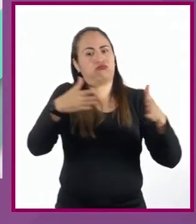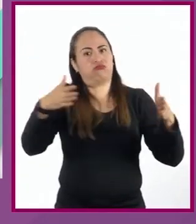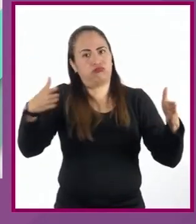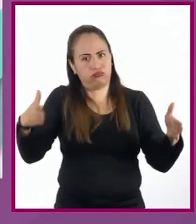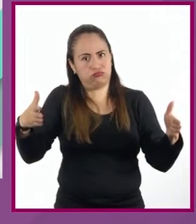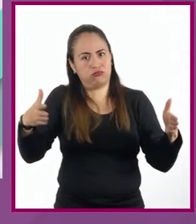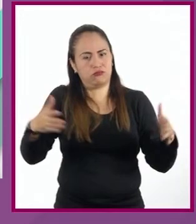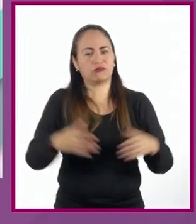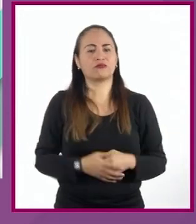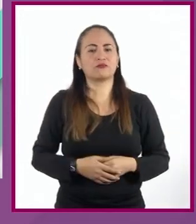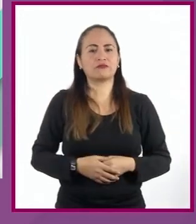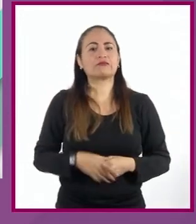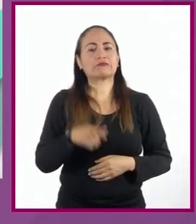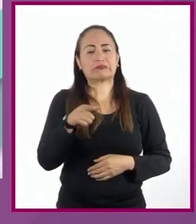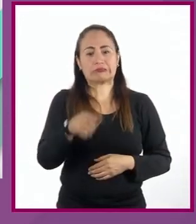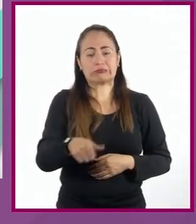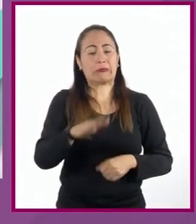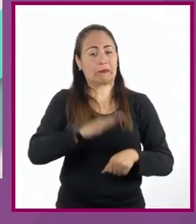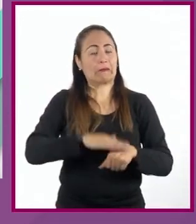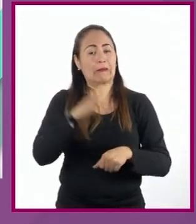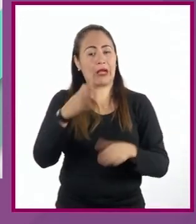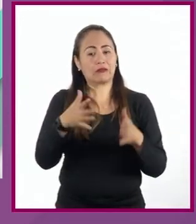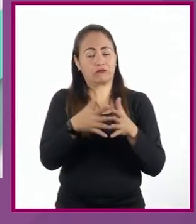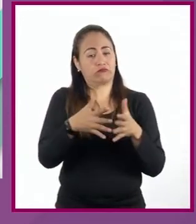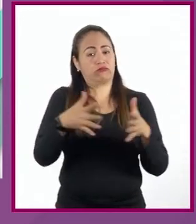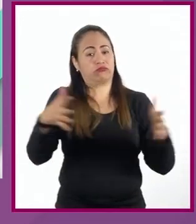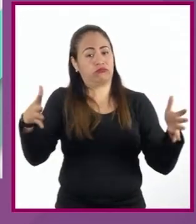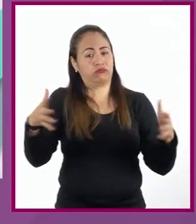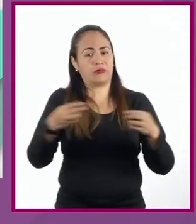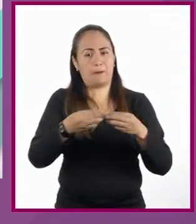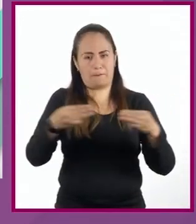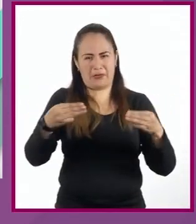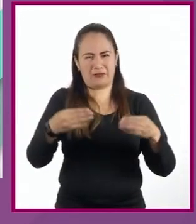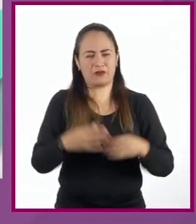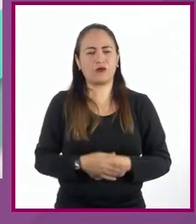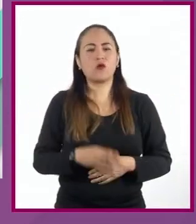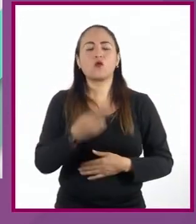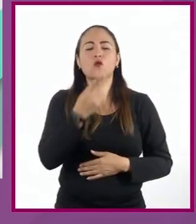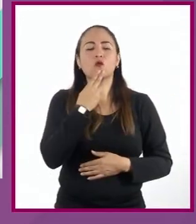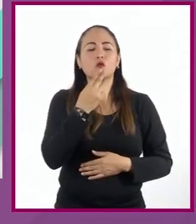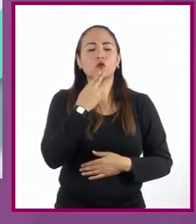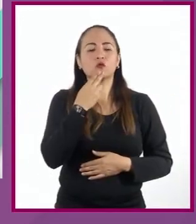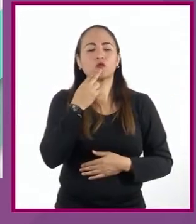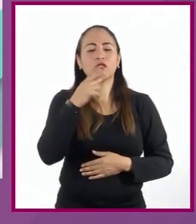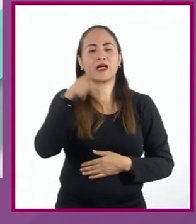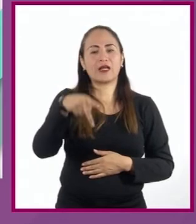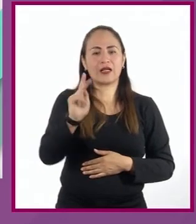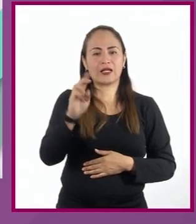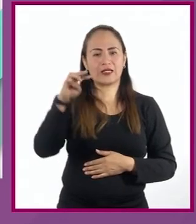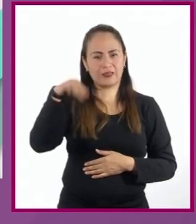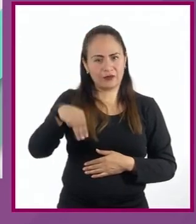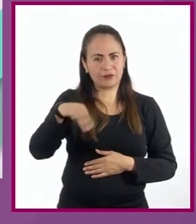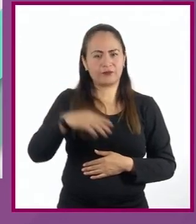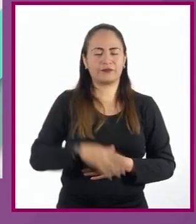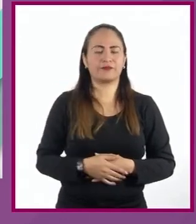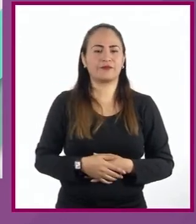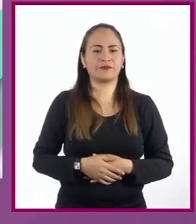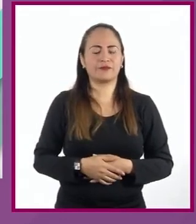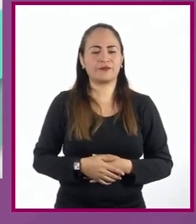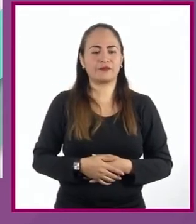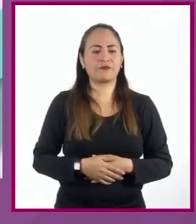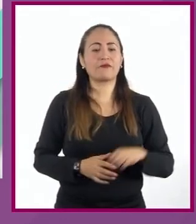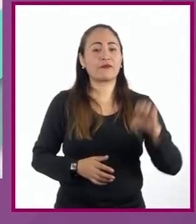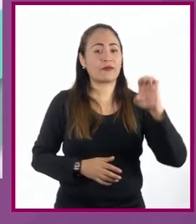múltiplo, ya que es una distancia mayor al metro, y por ello utilizaremos el kilómetro. Inciso